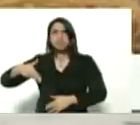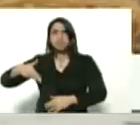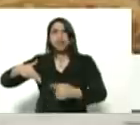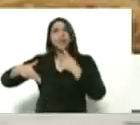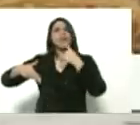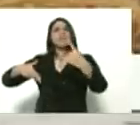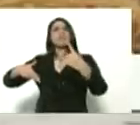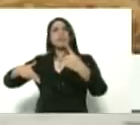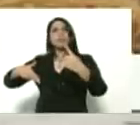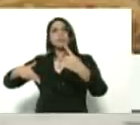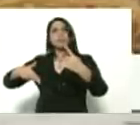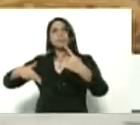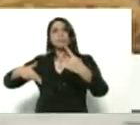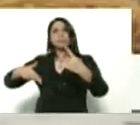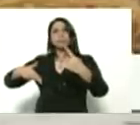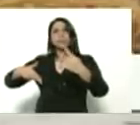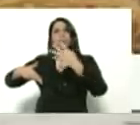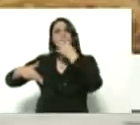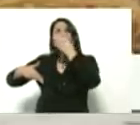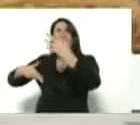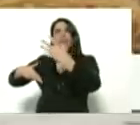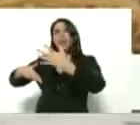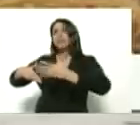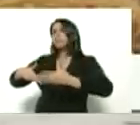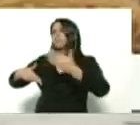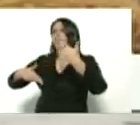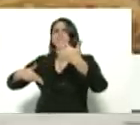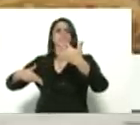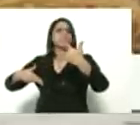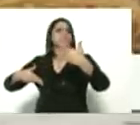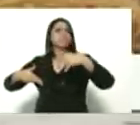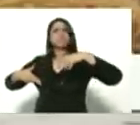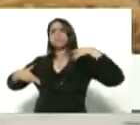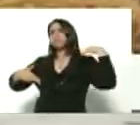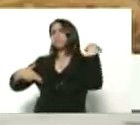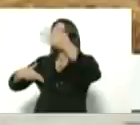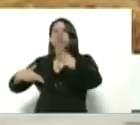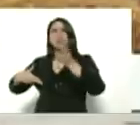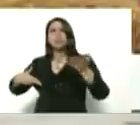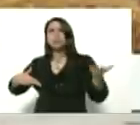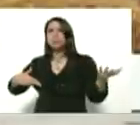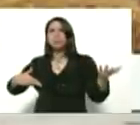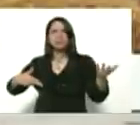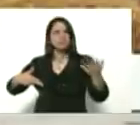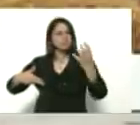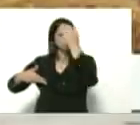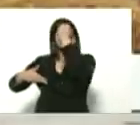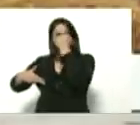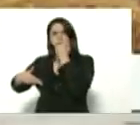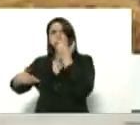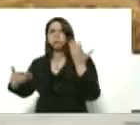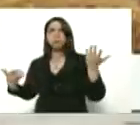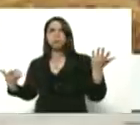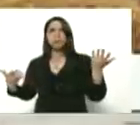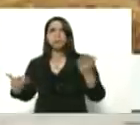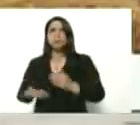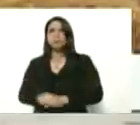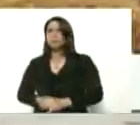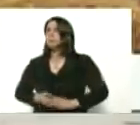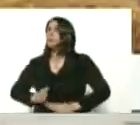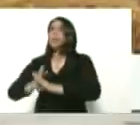dice, les grita, cuerda de terrorista,